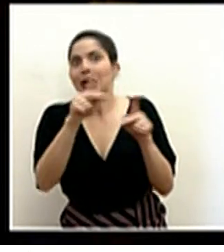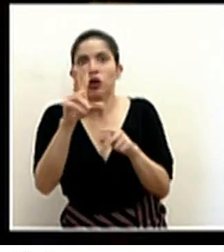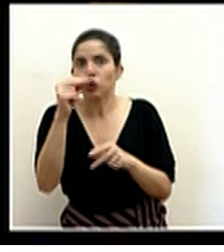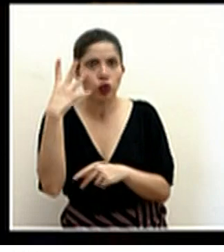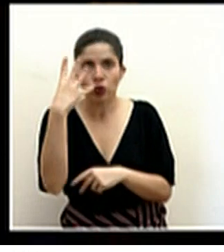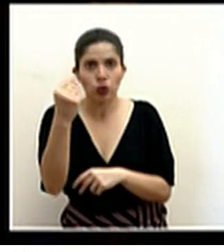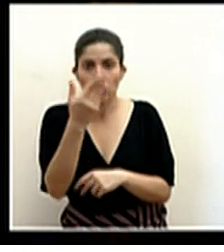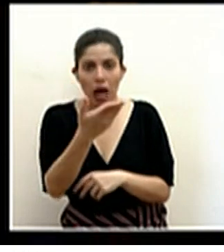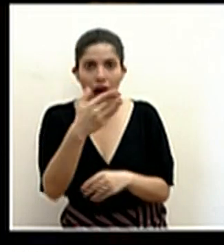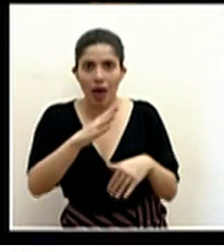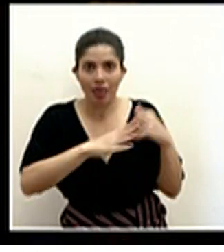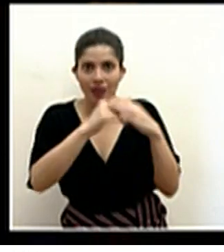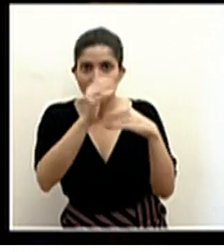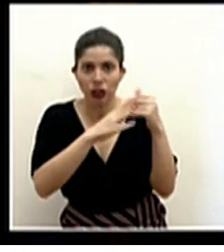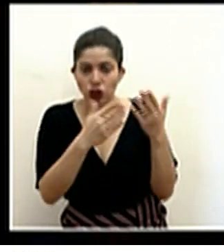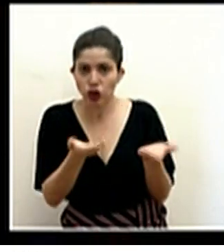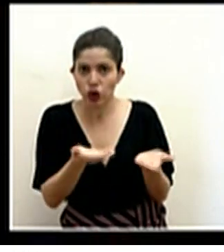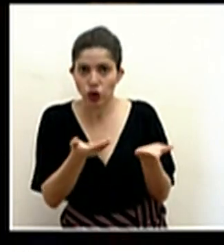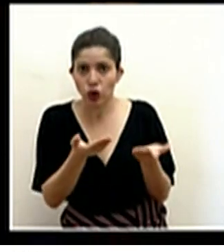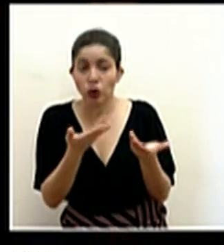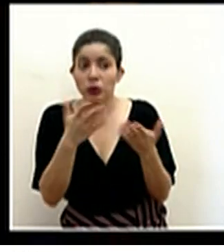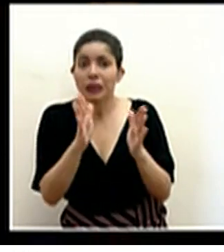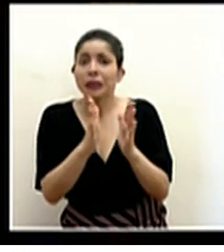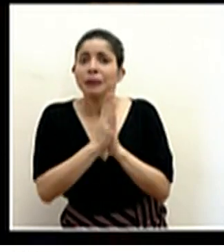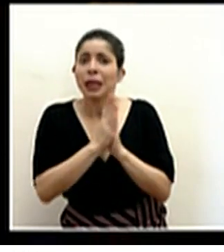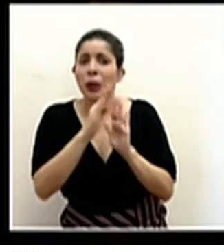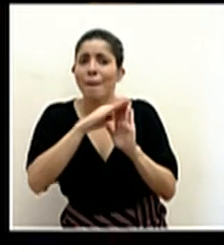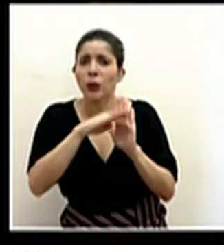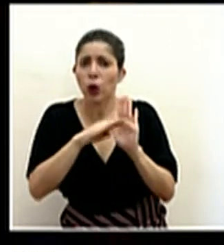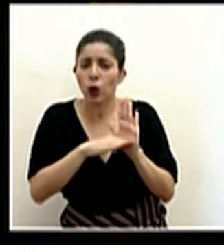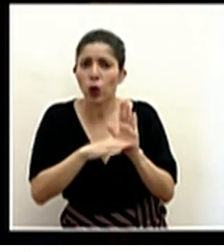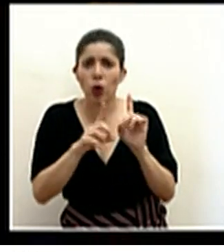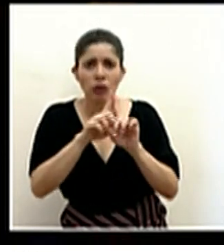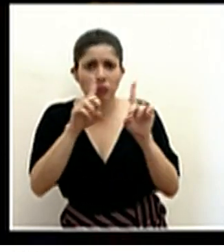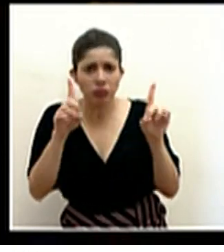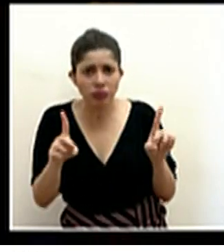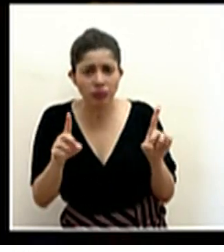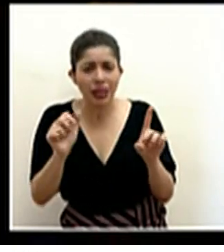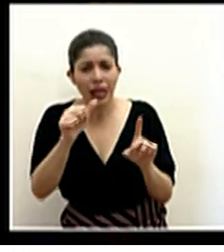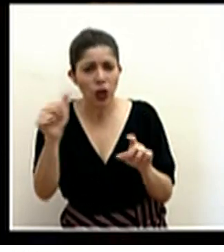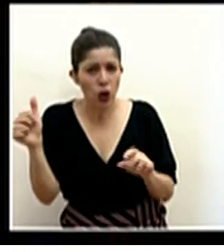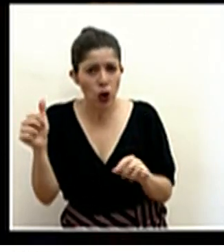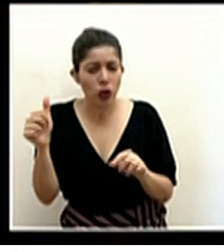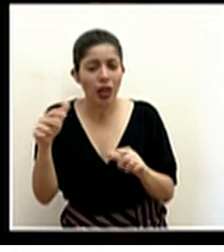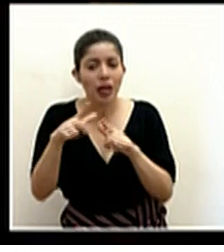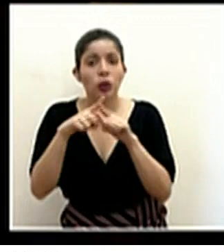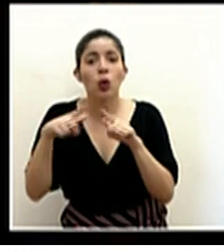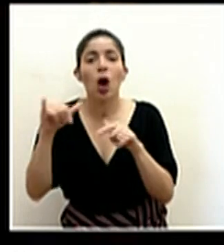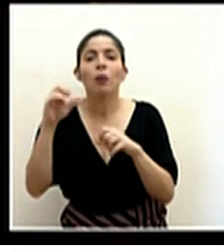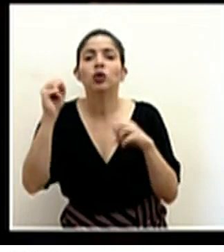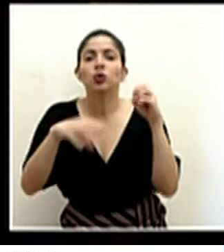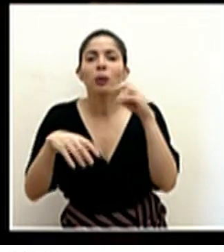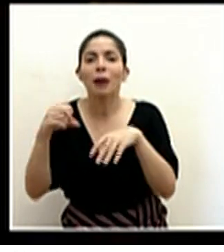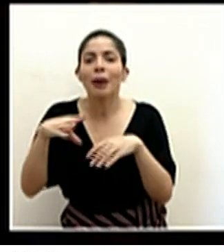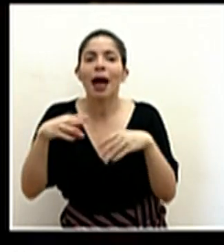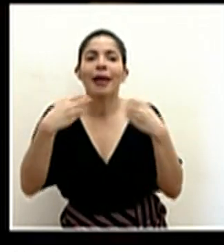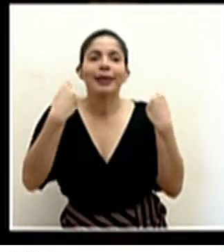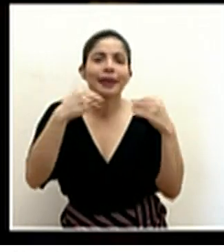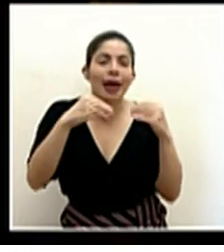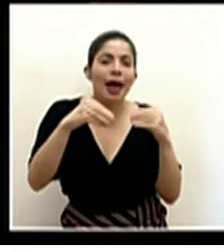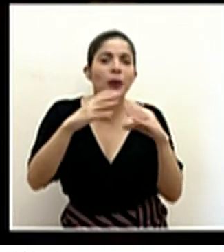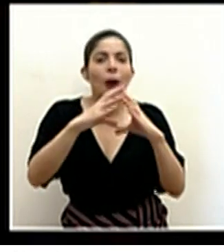no salgan de ese edificio? Se han pedido protocolos, distanciamientos y demás en zonas como supermercados,